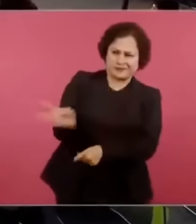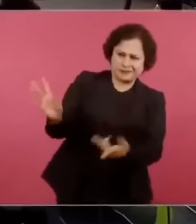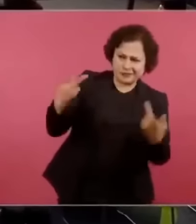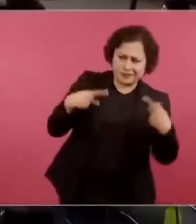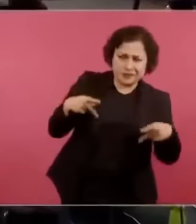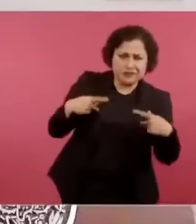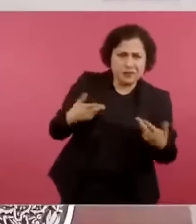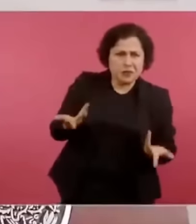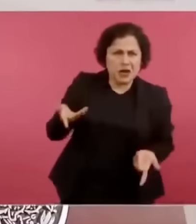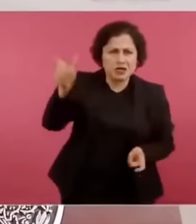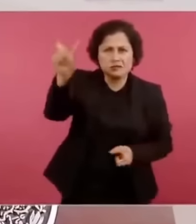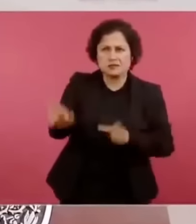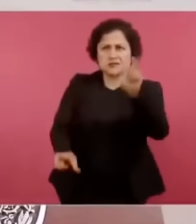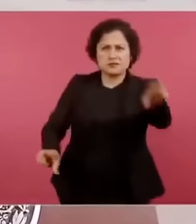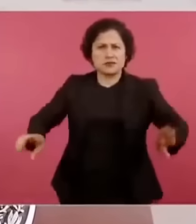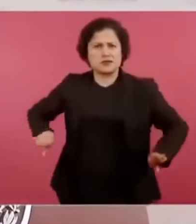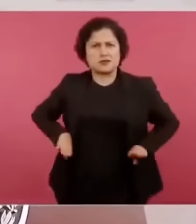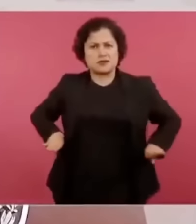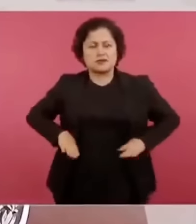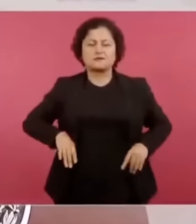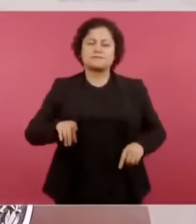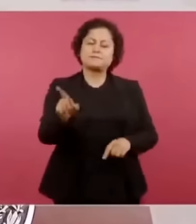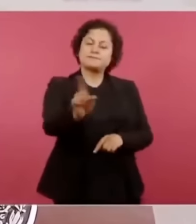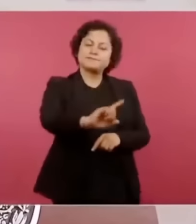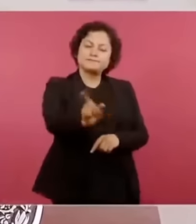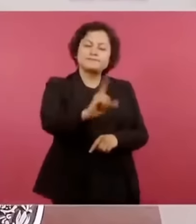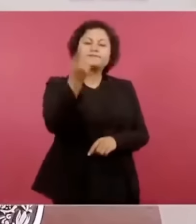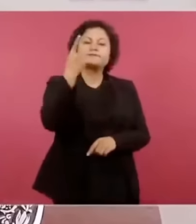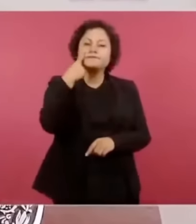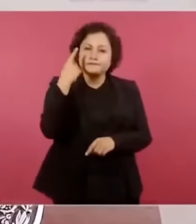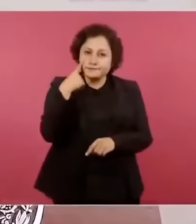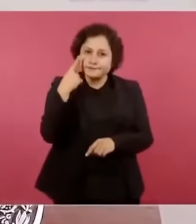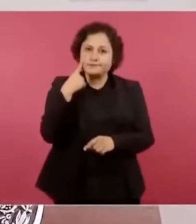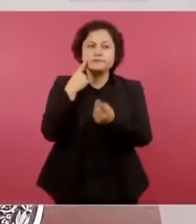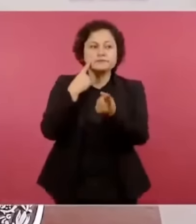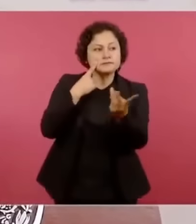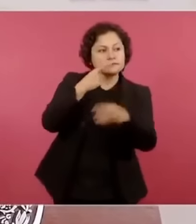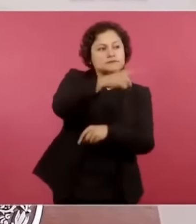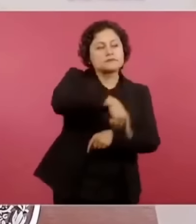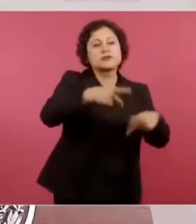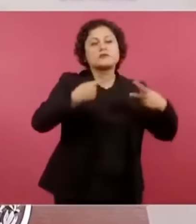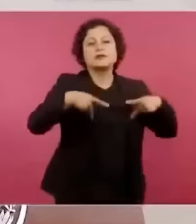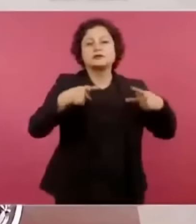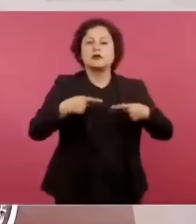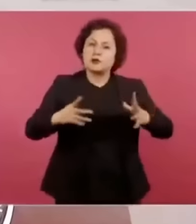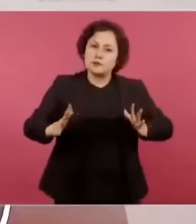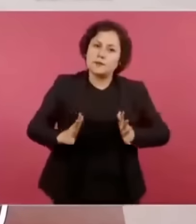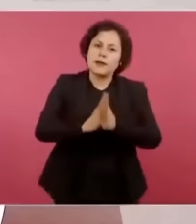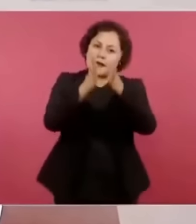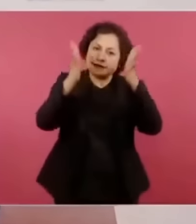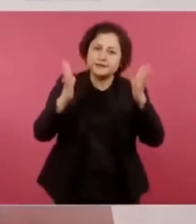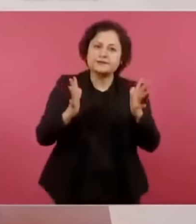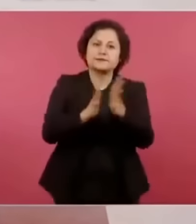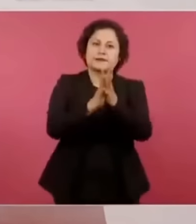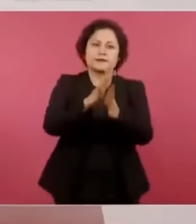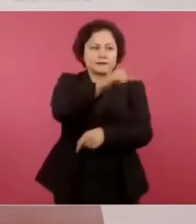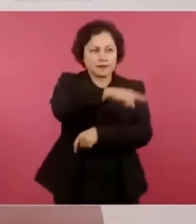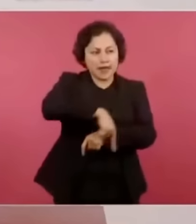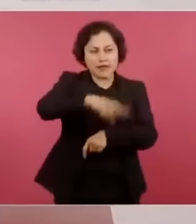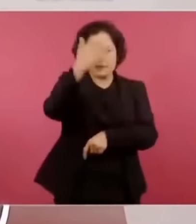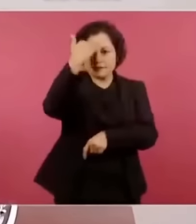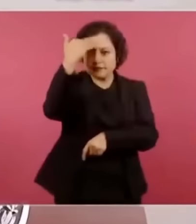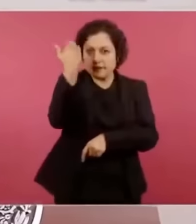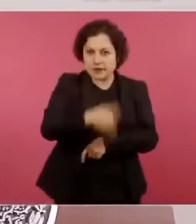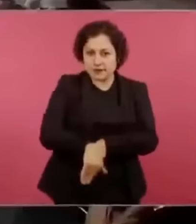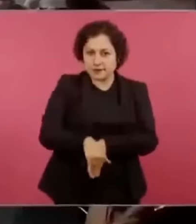muy consciente, muy participativa, con vocación democrática. Acuérdate, ¿sí?